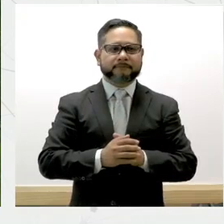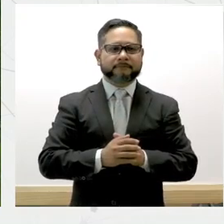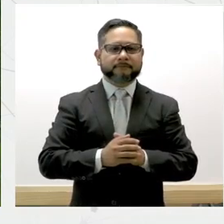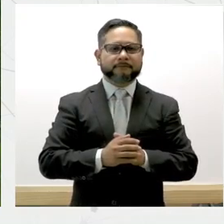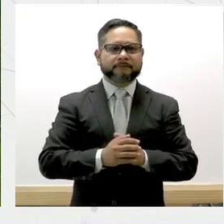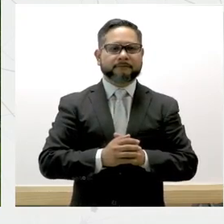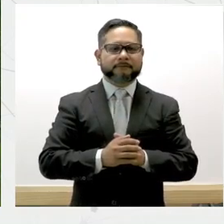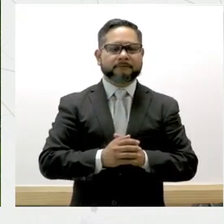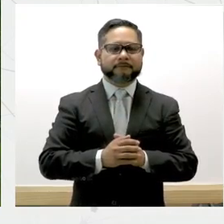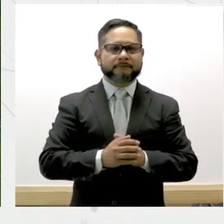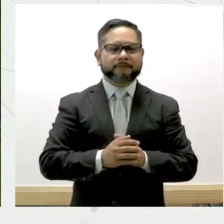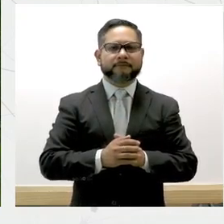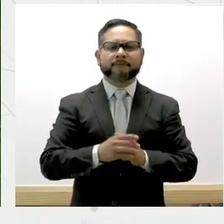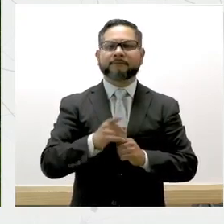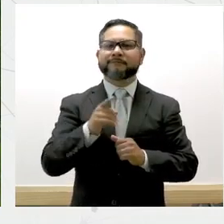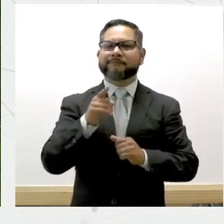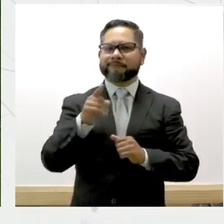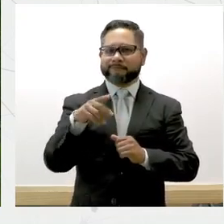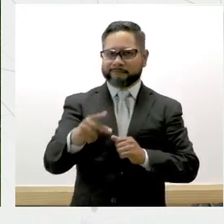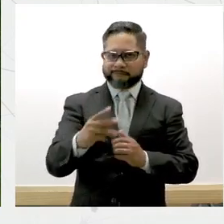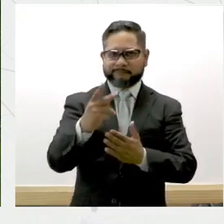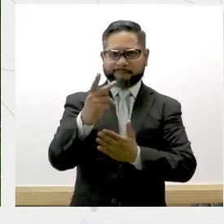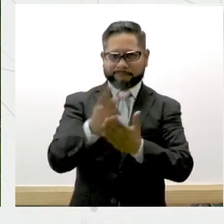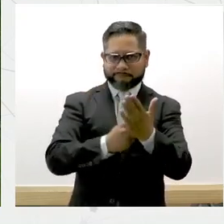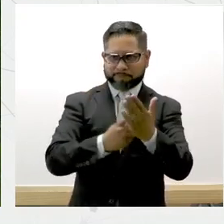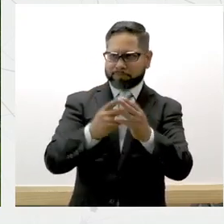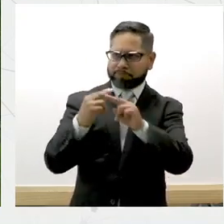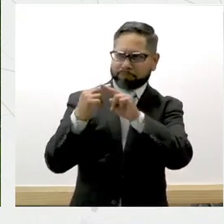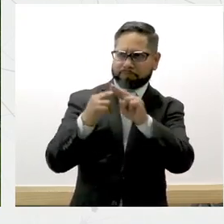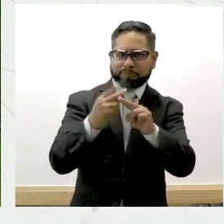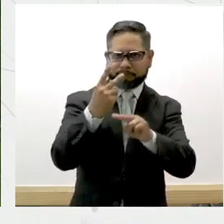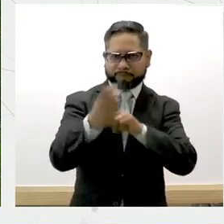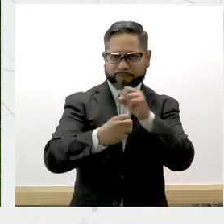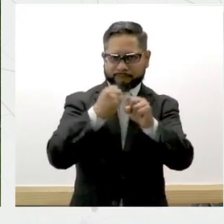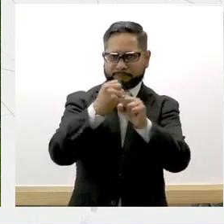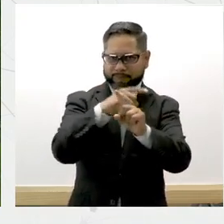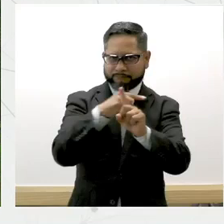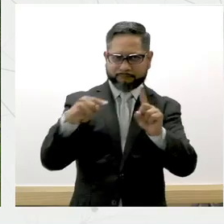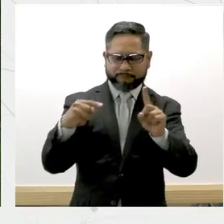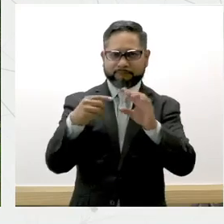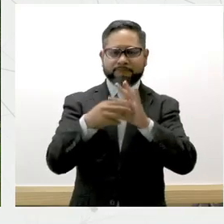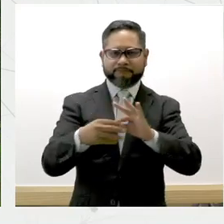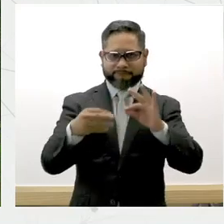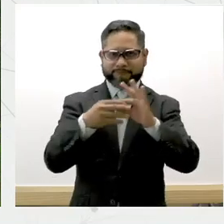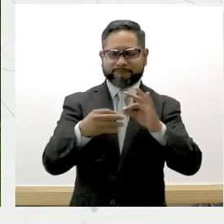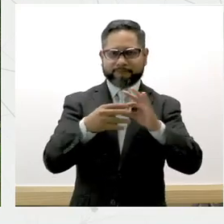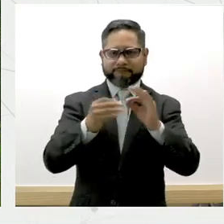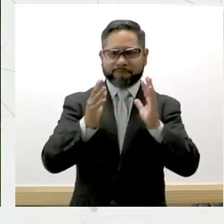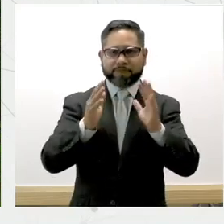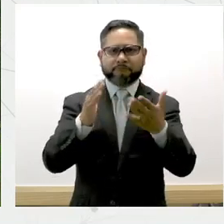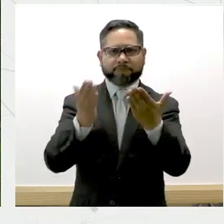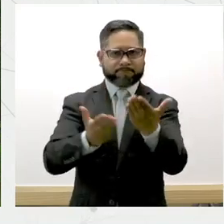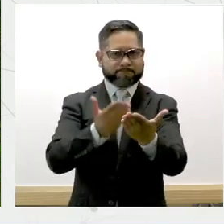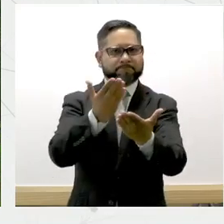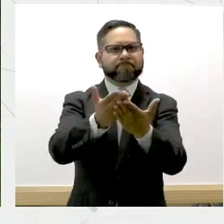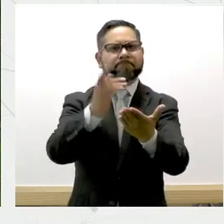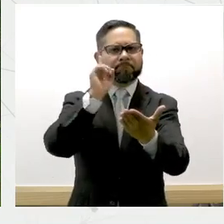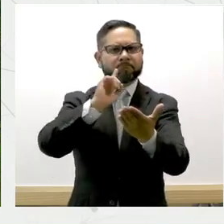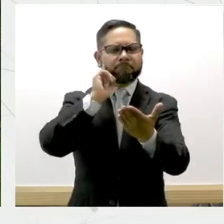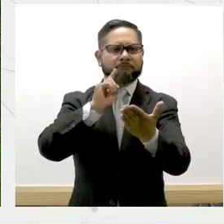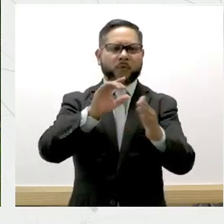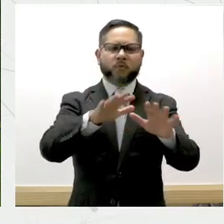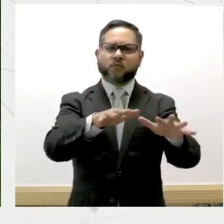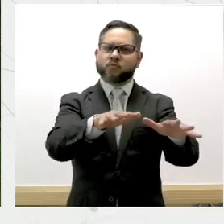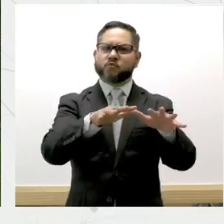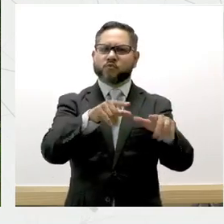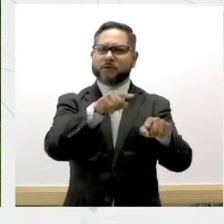se ha construido a lo largo de estos 2 años y medio y que podemos considerar como un tributo a las mujeres extraordinarias que